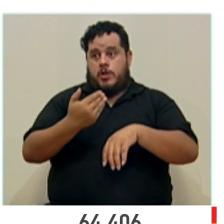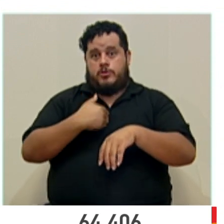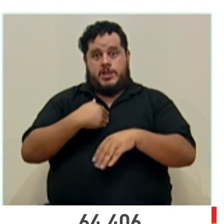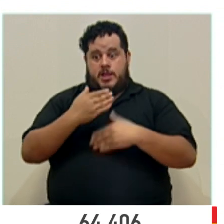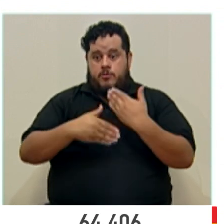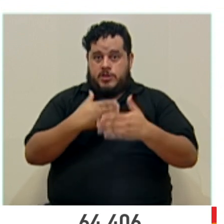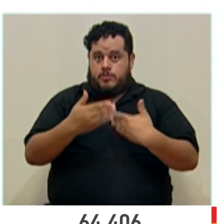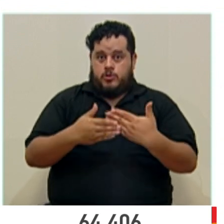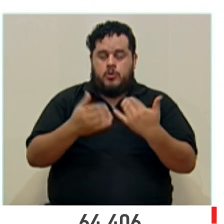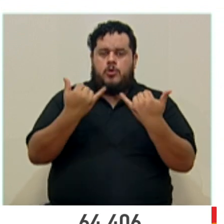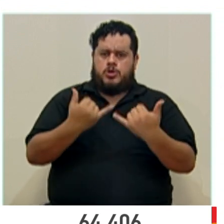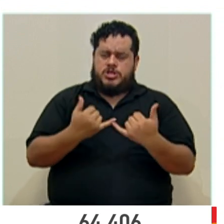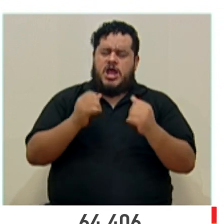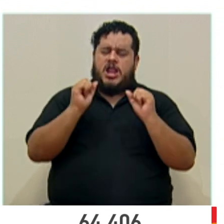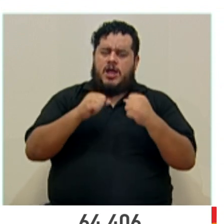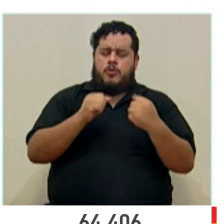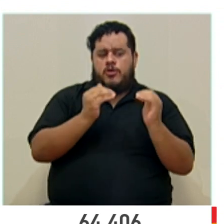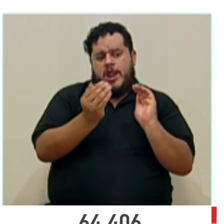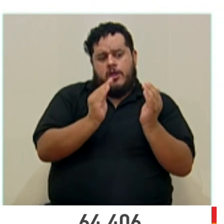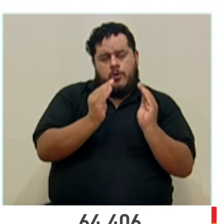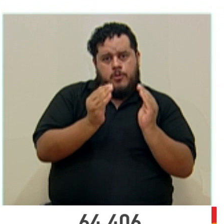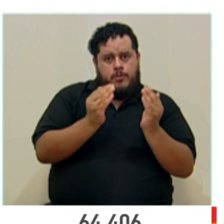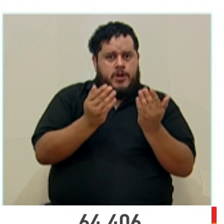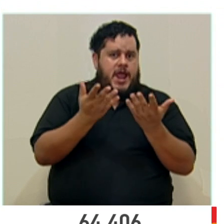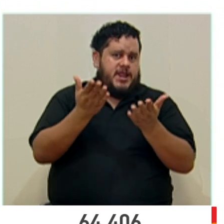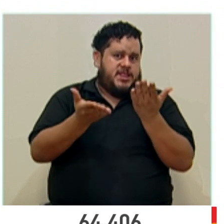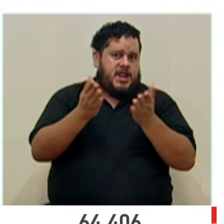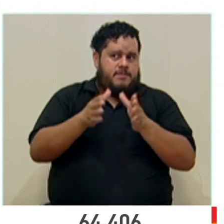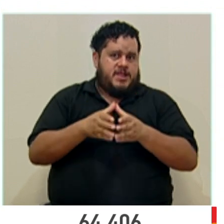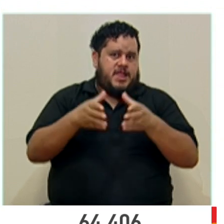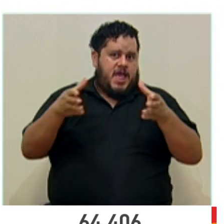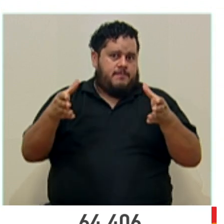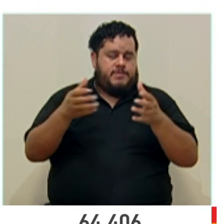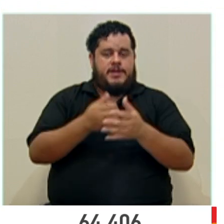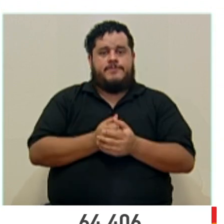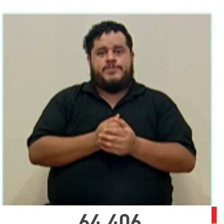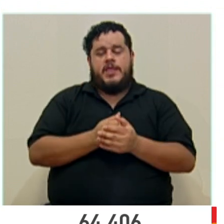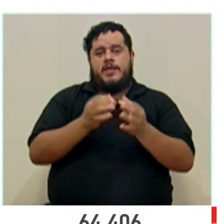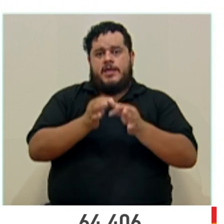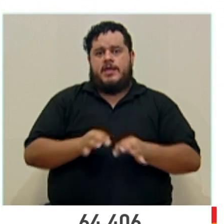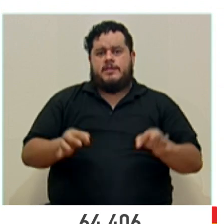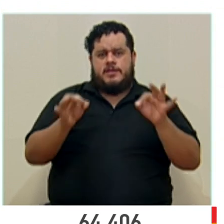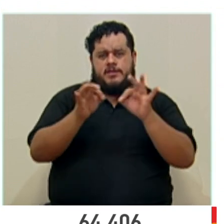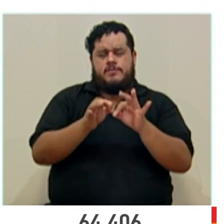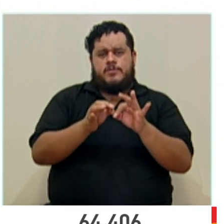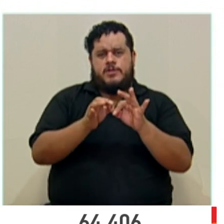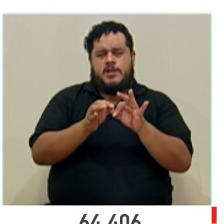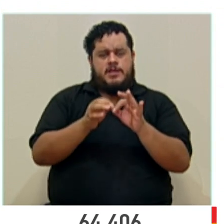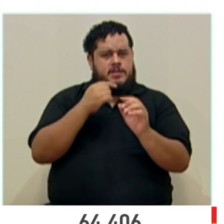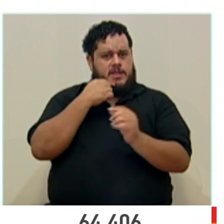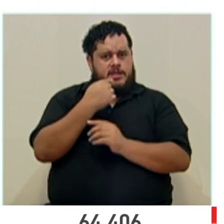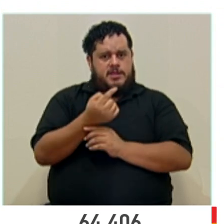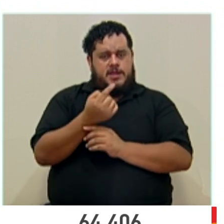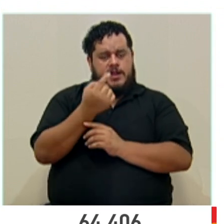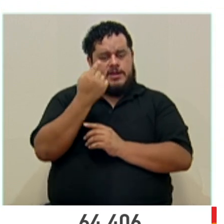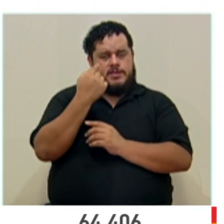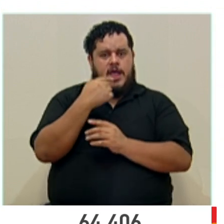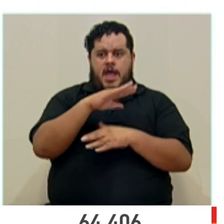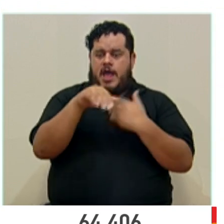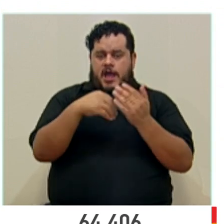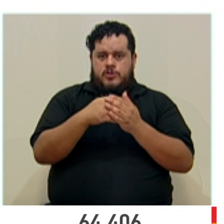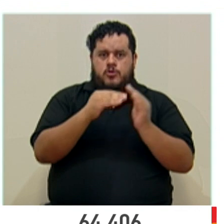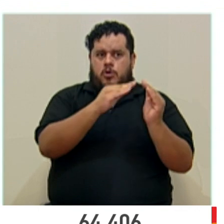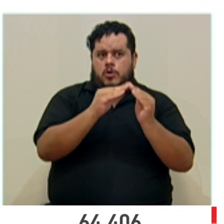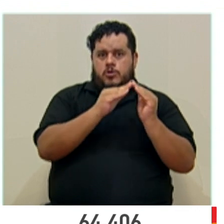lo podrán corroborar y lo podrán cotejar y eventualmente ampliar. Entonces es importante indicarles a los y